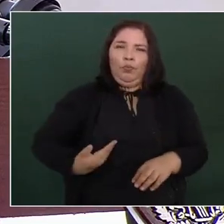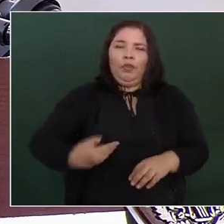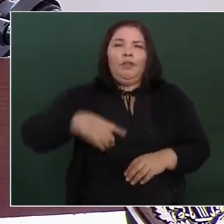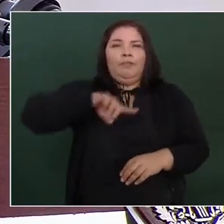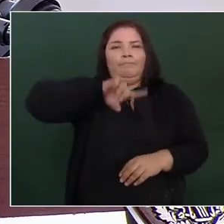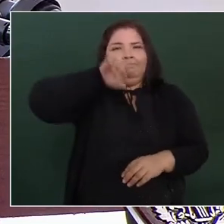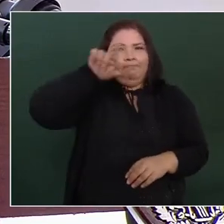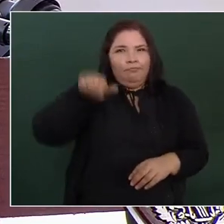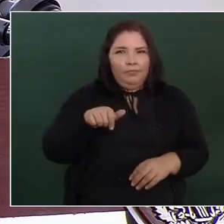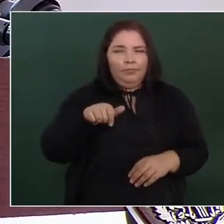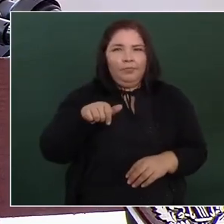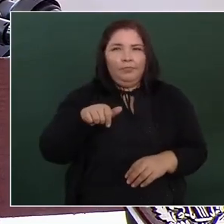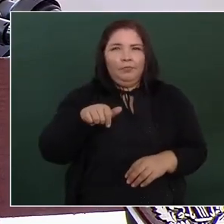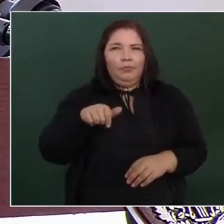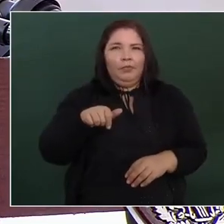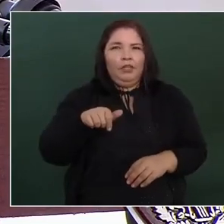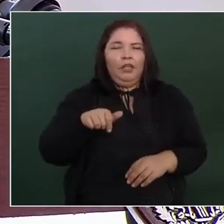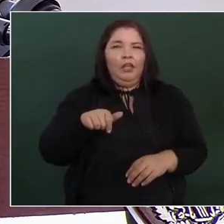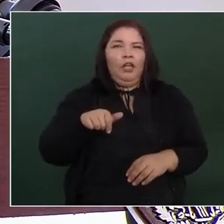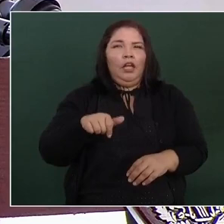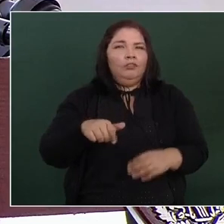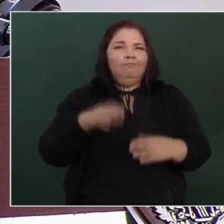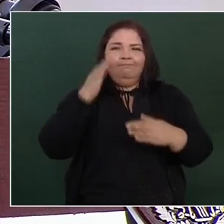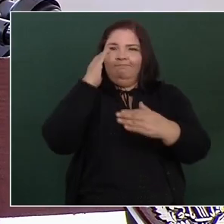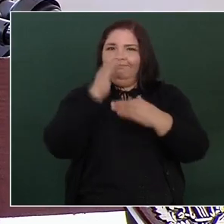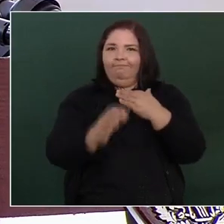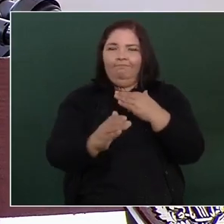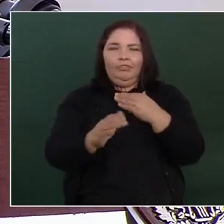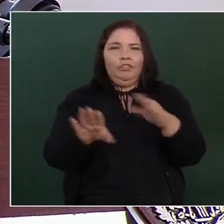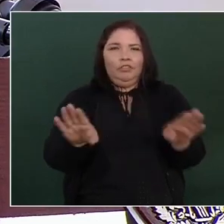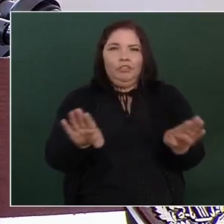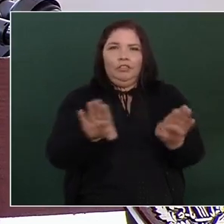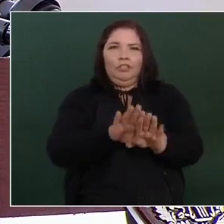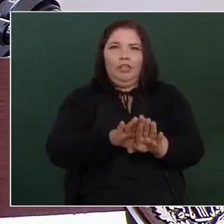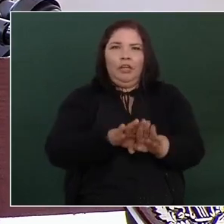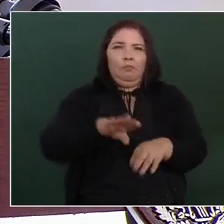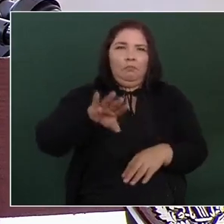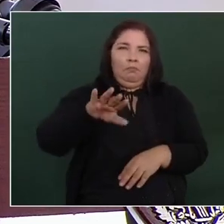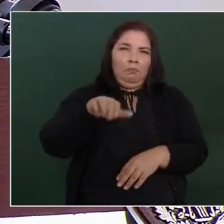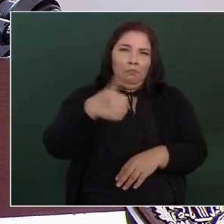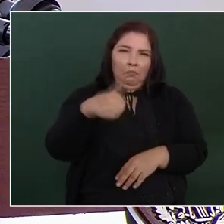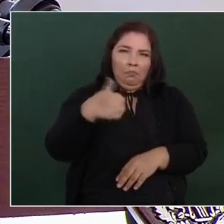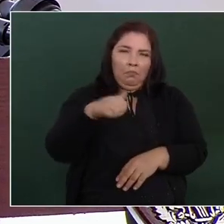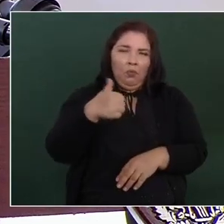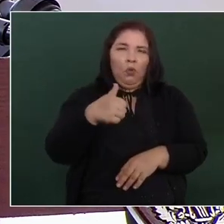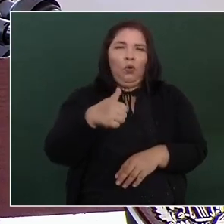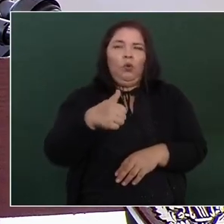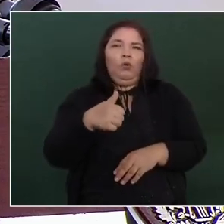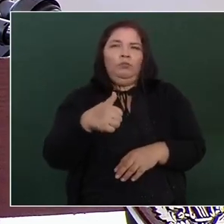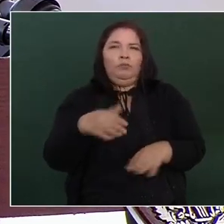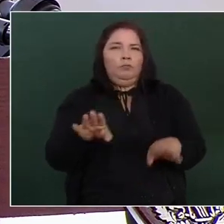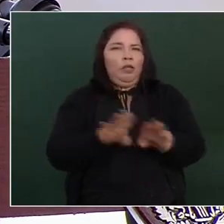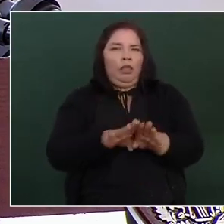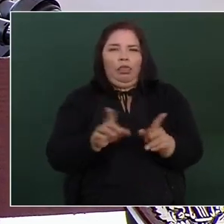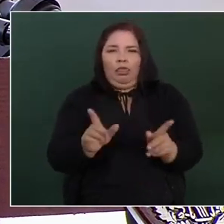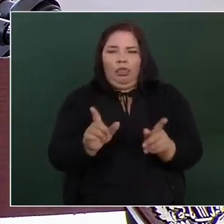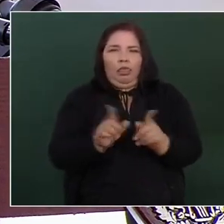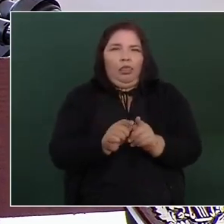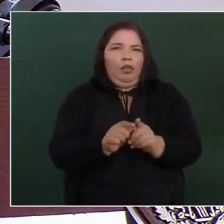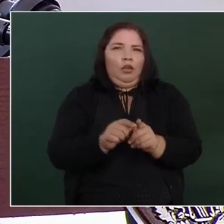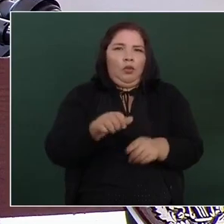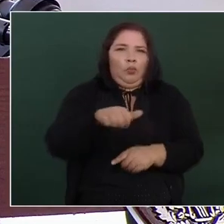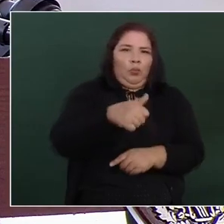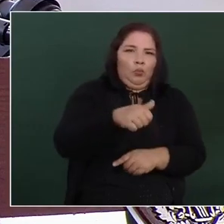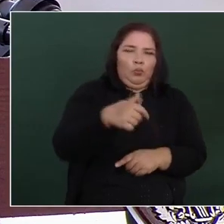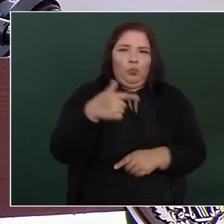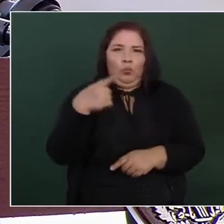posteriormente se da la sesión de clausura que comenzará a las 11. Es una sesión de clausura breve de 11